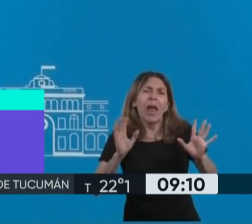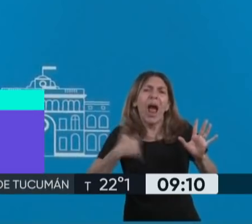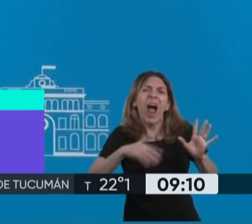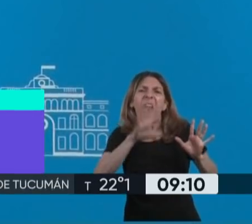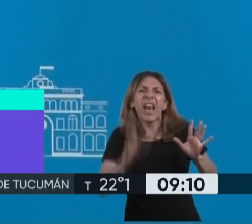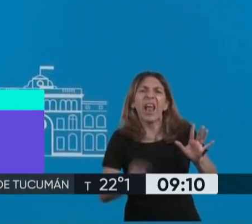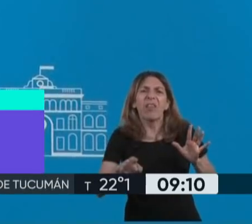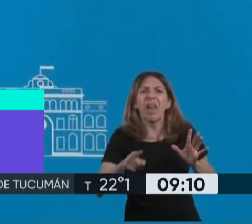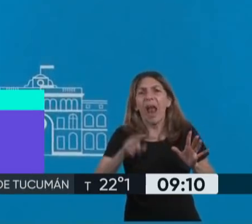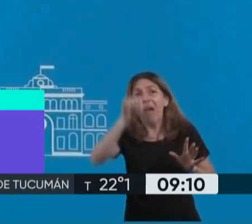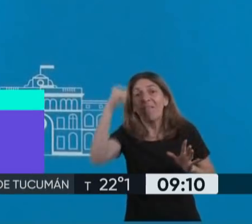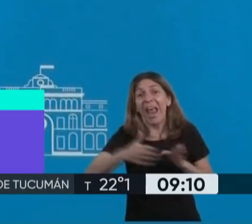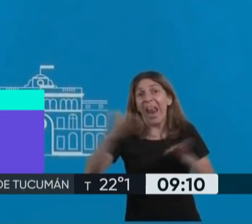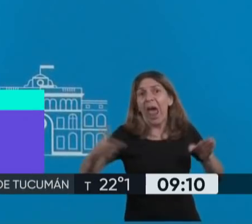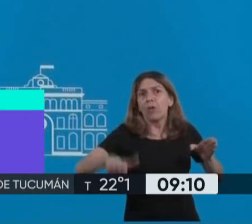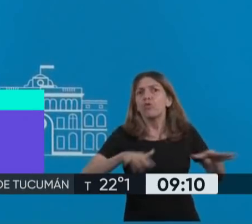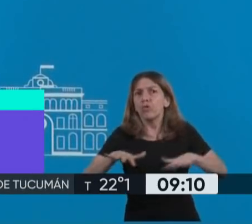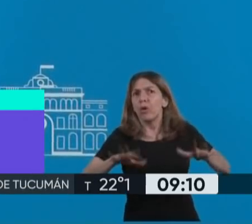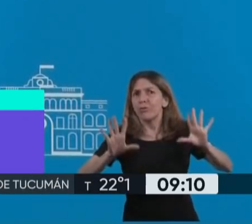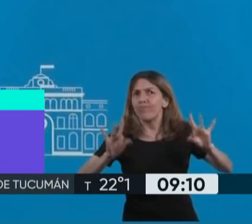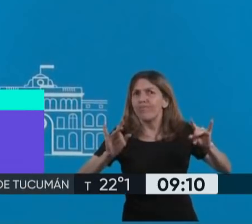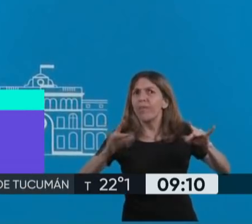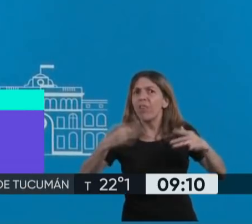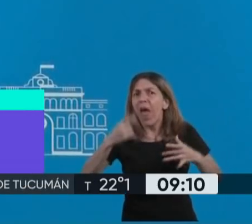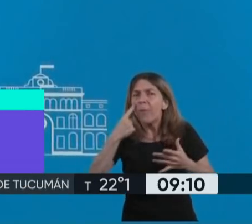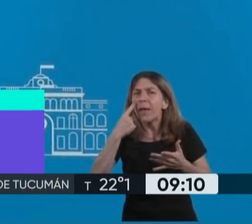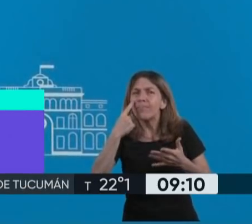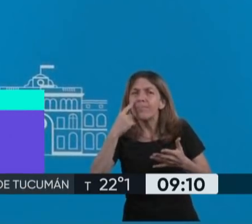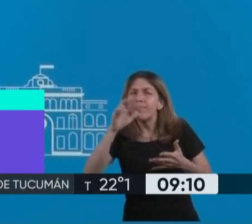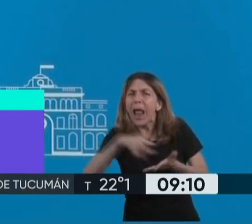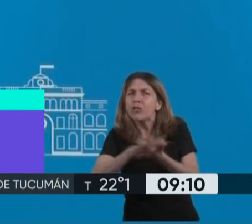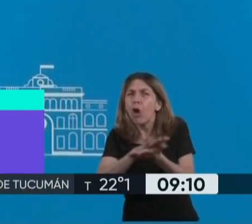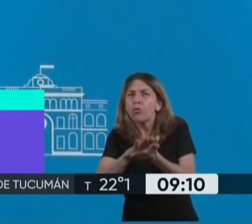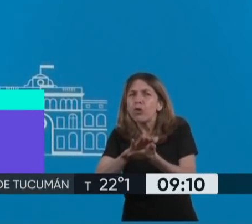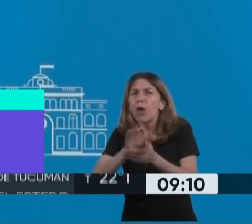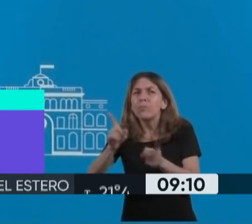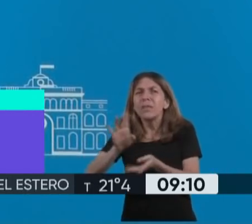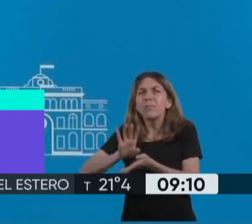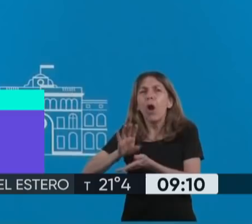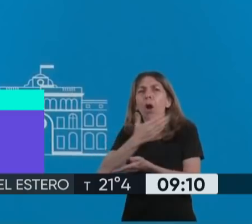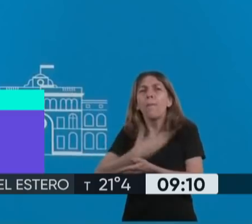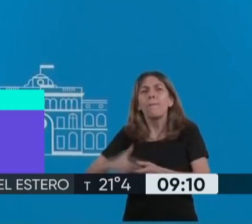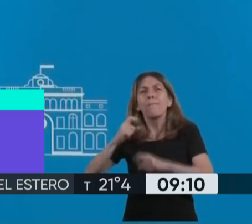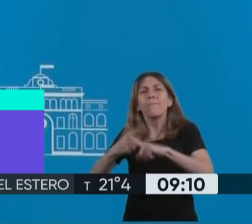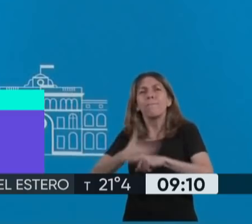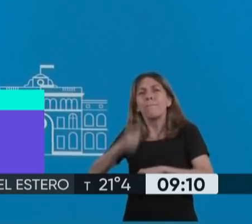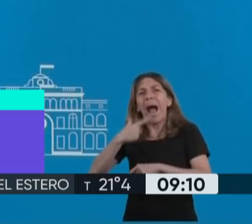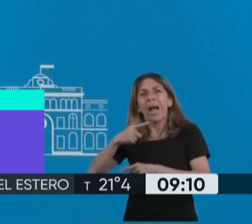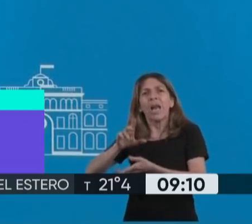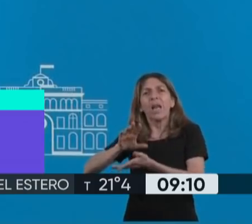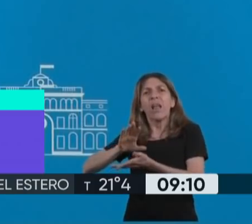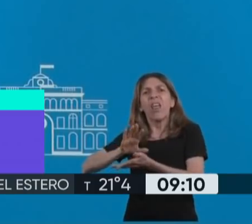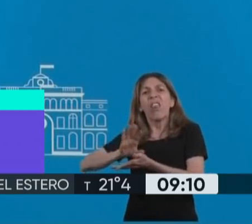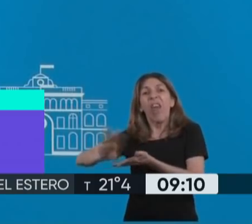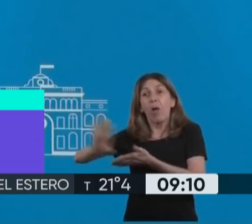este verano, en que tiene que resolverse la cuestión de la deuda externa que contrajo el gobierno de Mauricio Macri y que compromete a la